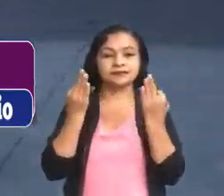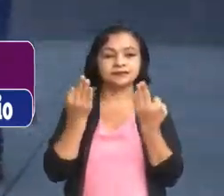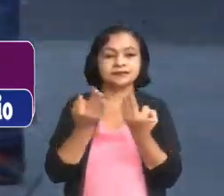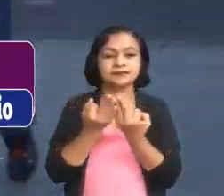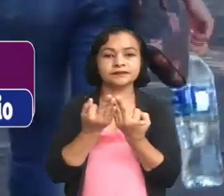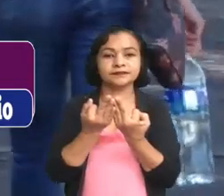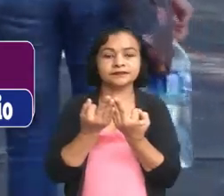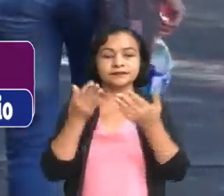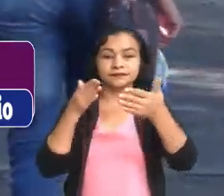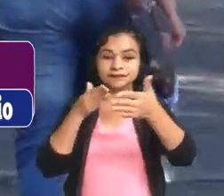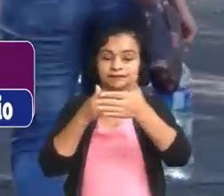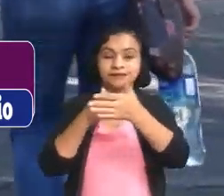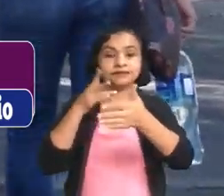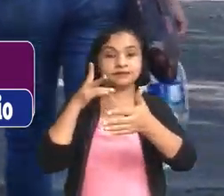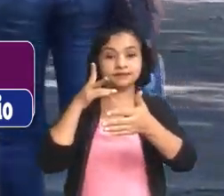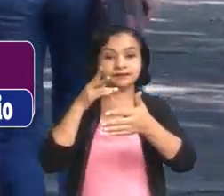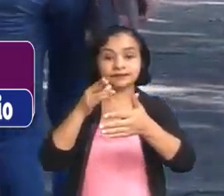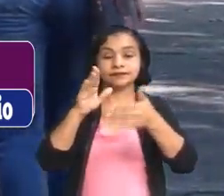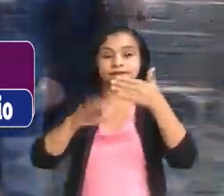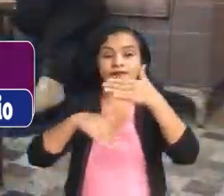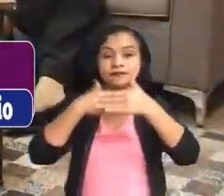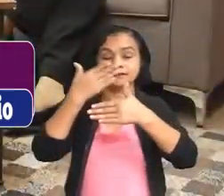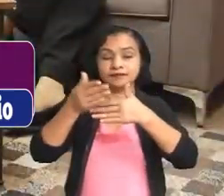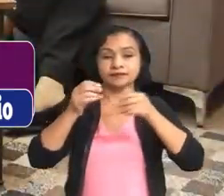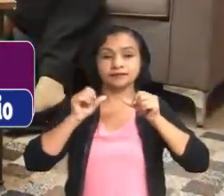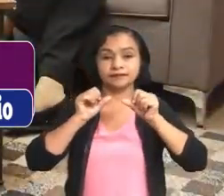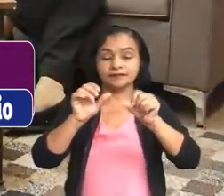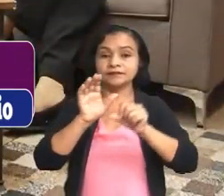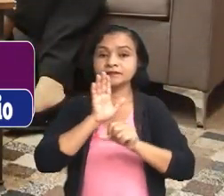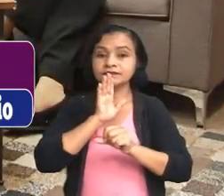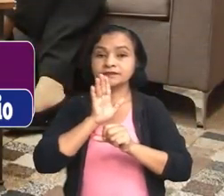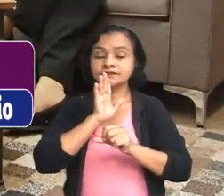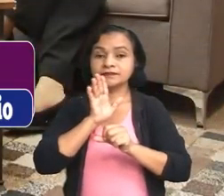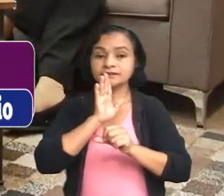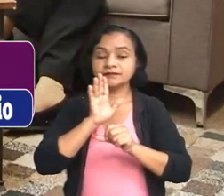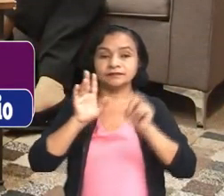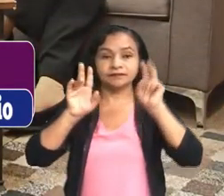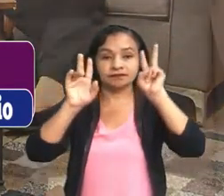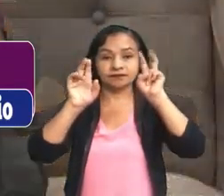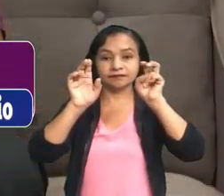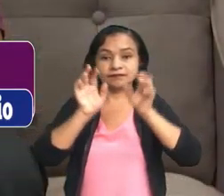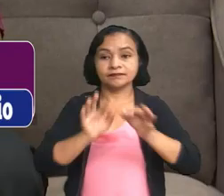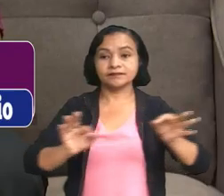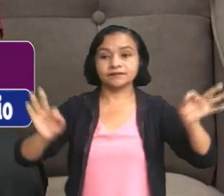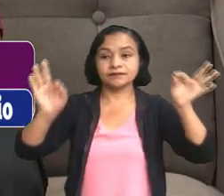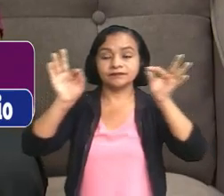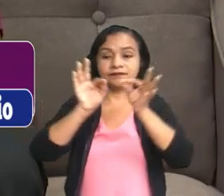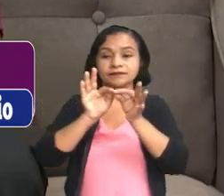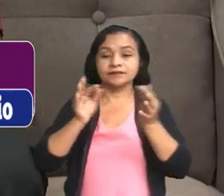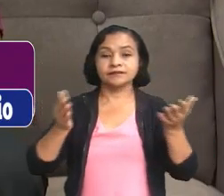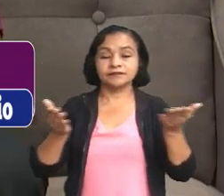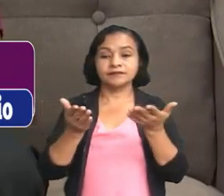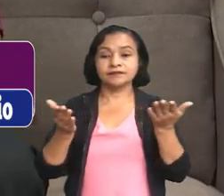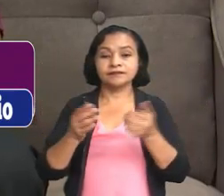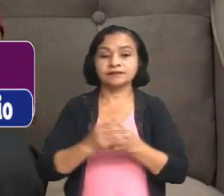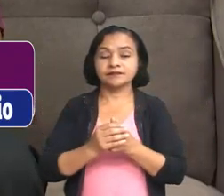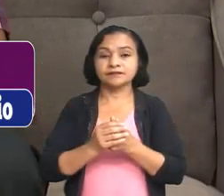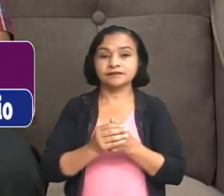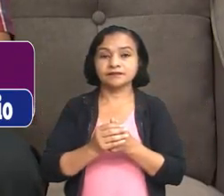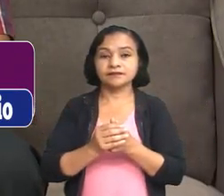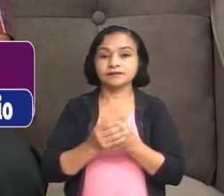eso. Tenemos que hacer una pausa, pero al volver quisiera que habláramos de un aspecto muy importante que también considero válido